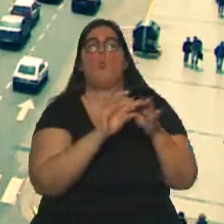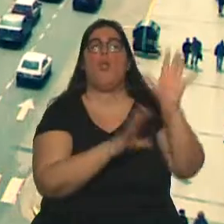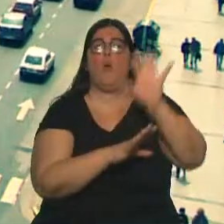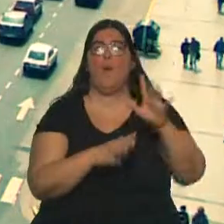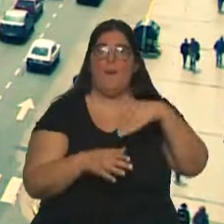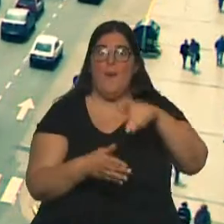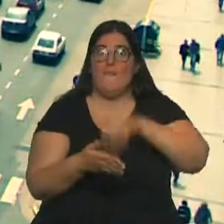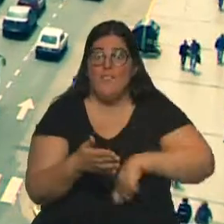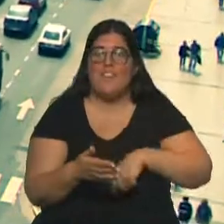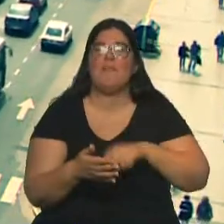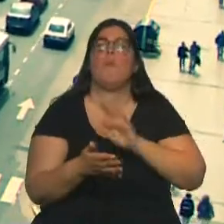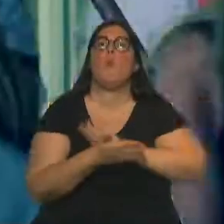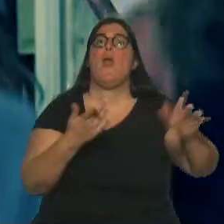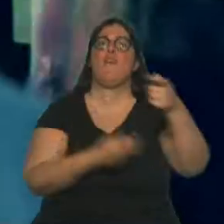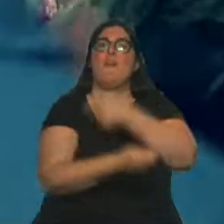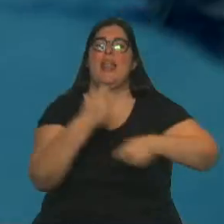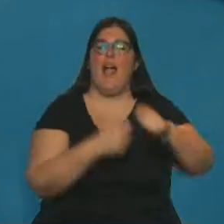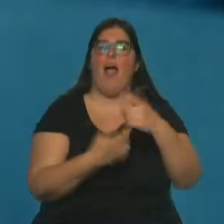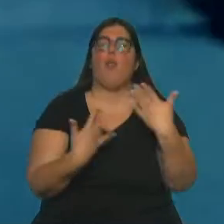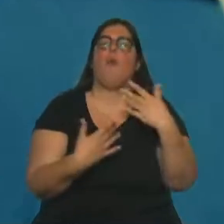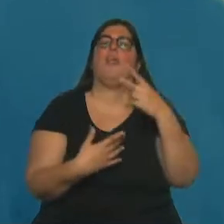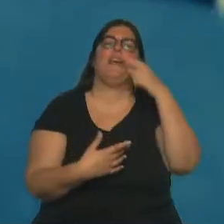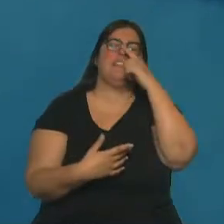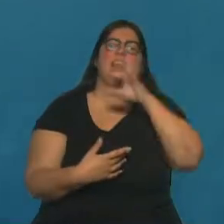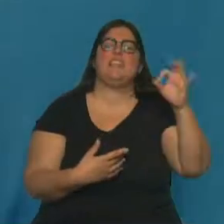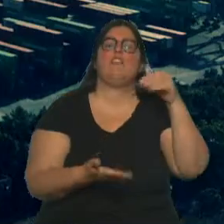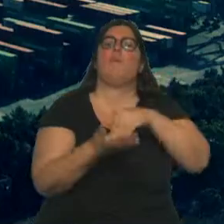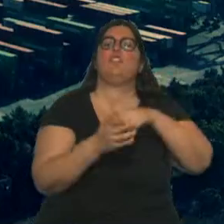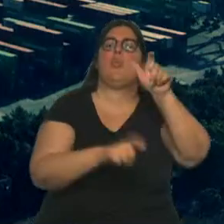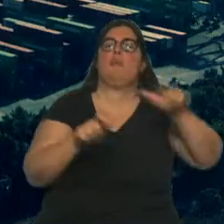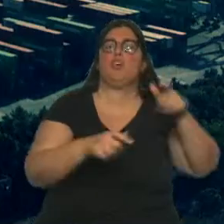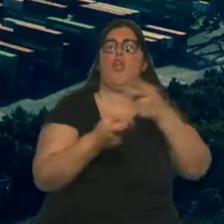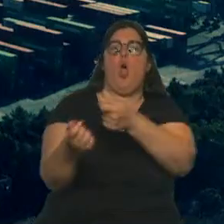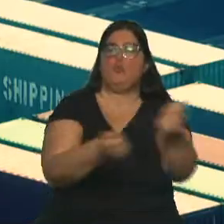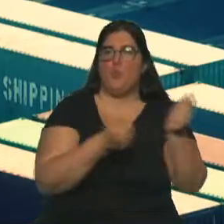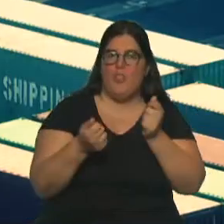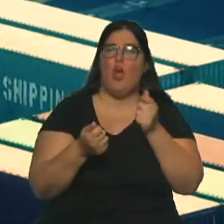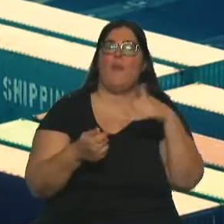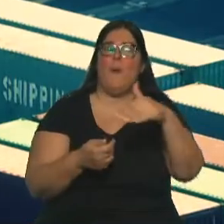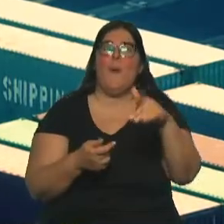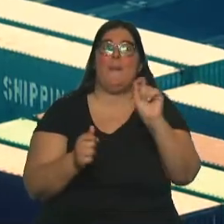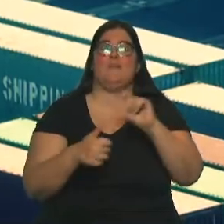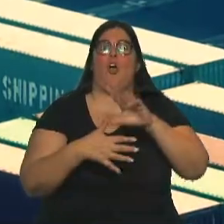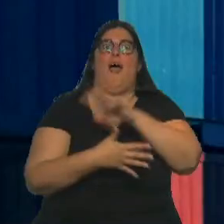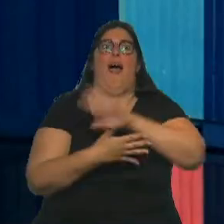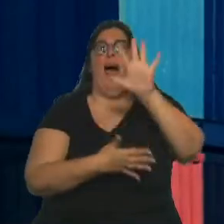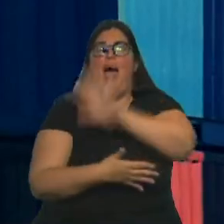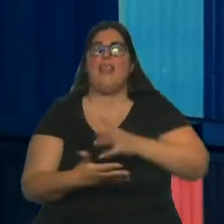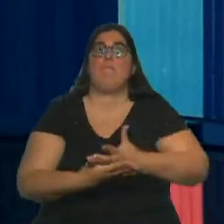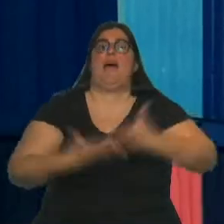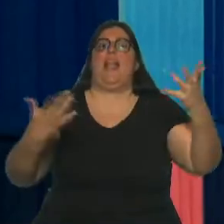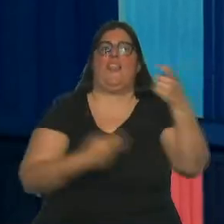Europea, creando un mercado potencial de 780 millones de consumidores destinado a convertirse en la mayor área de libre comercio del